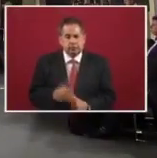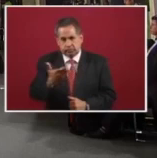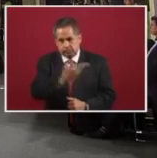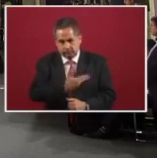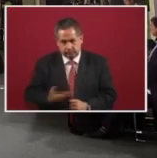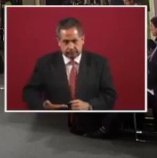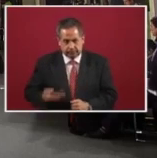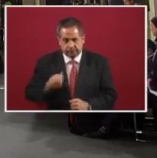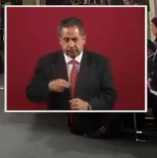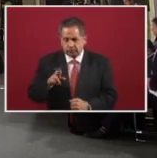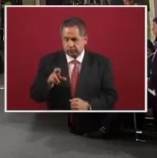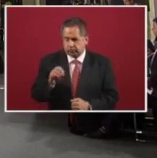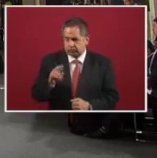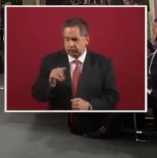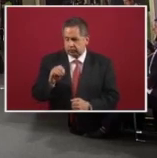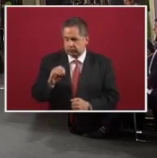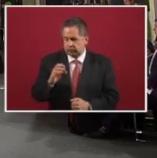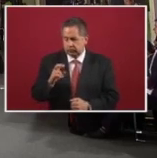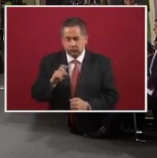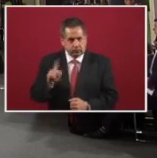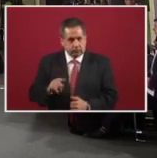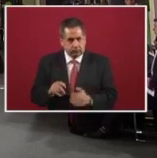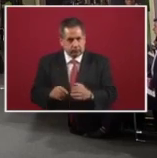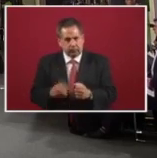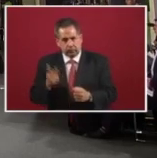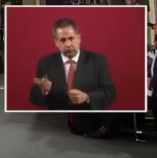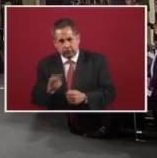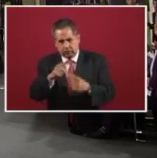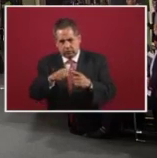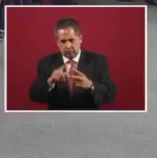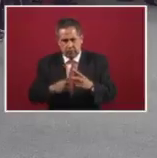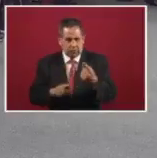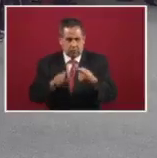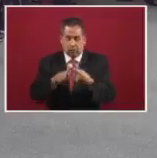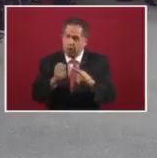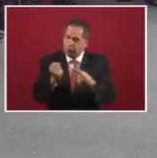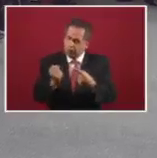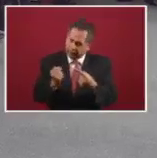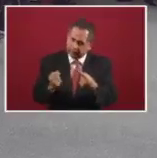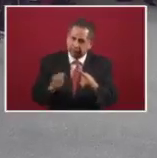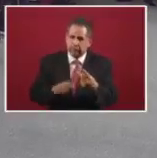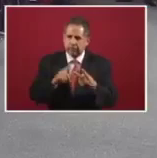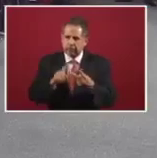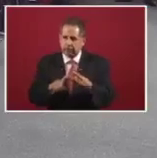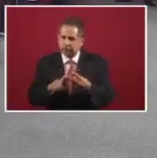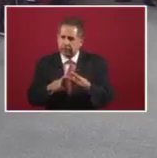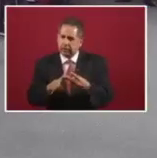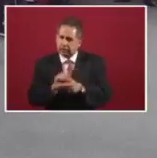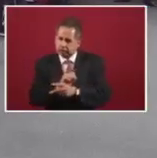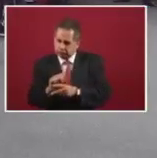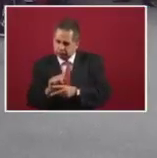Presidente, Roberto Cruz de Grupo Impacto. Dos preguntas, una dura y una soft.